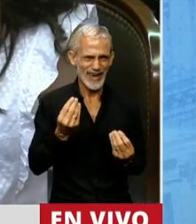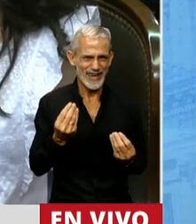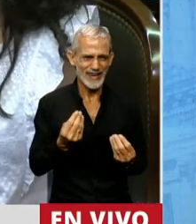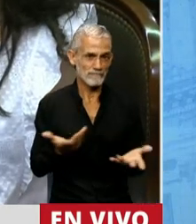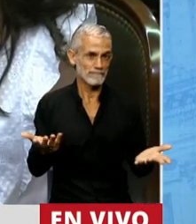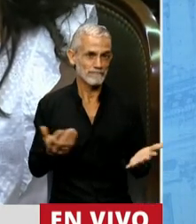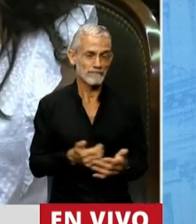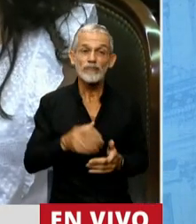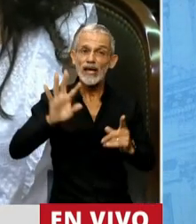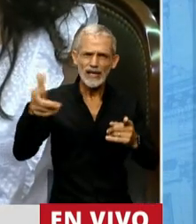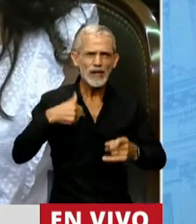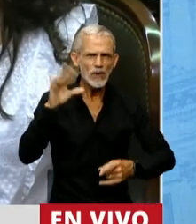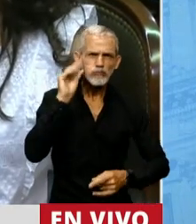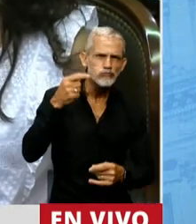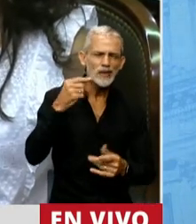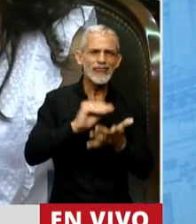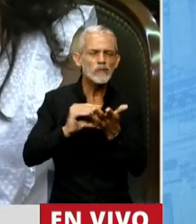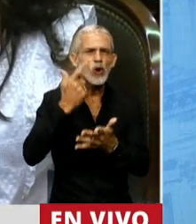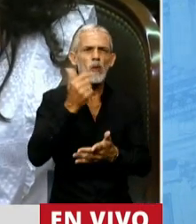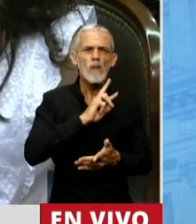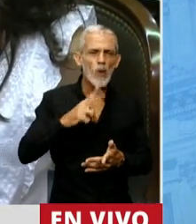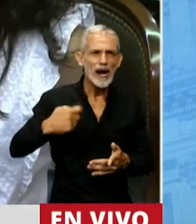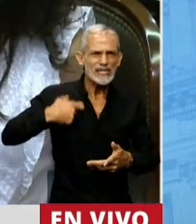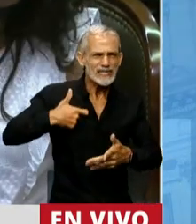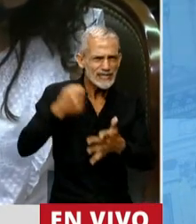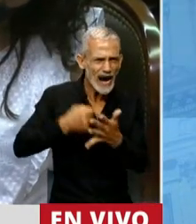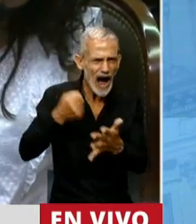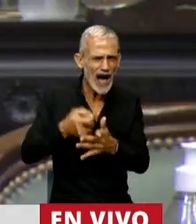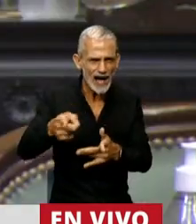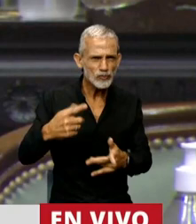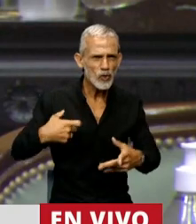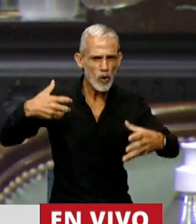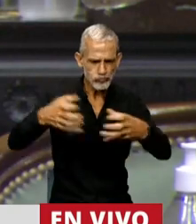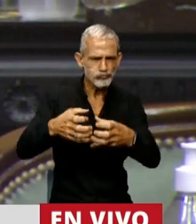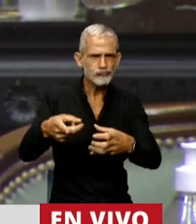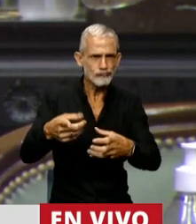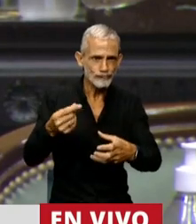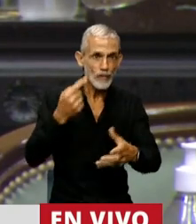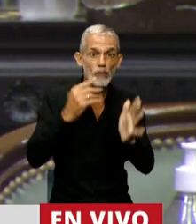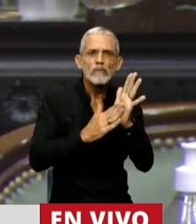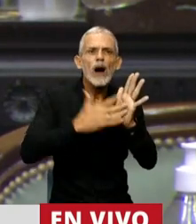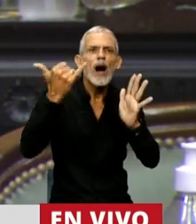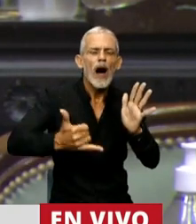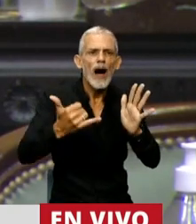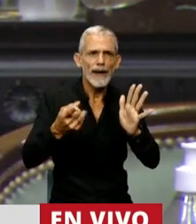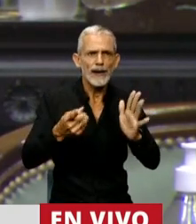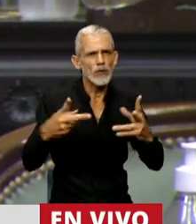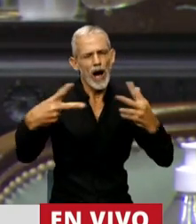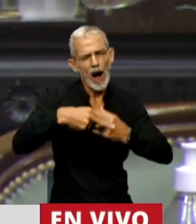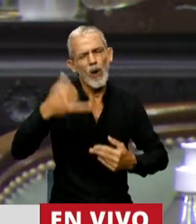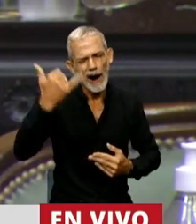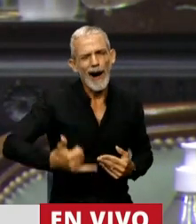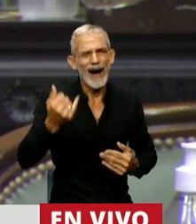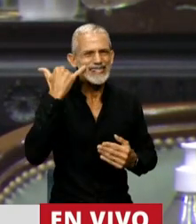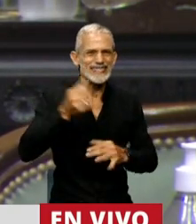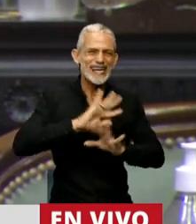además, también escuché a diputados y diputadas sindicalistas diciendo, ante la evidencia de que esto es un ajuste,